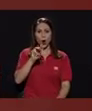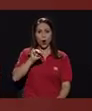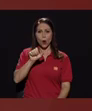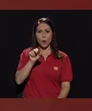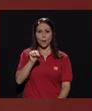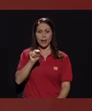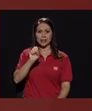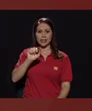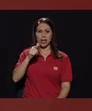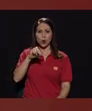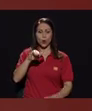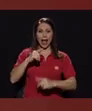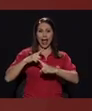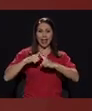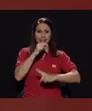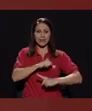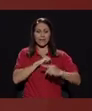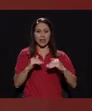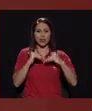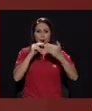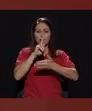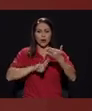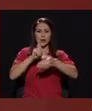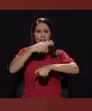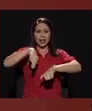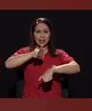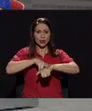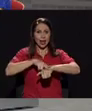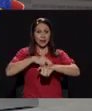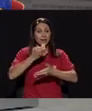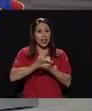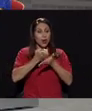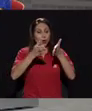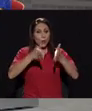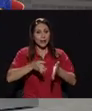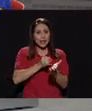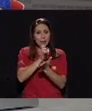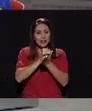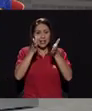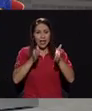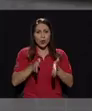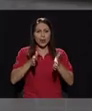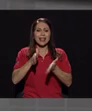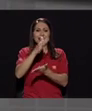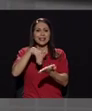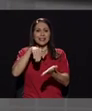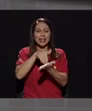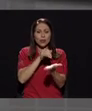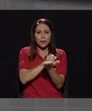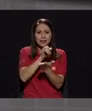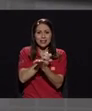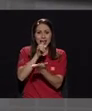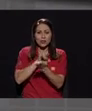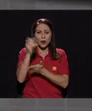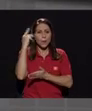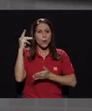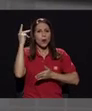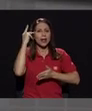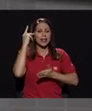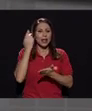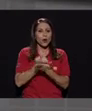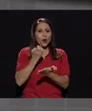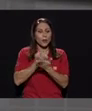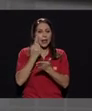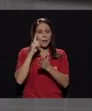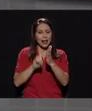Olman Segura Bonilla, quien es exrector de la Universidad Nacional y economista e investigador del Centro de Investigación en Política Económica para el